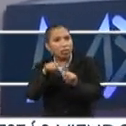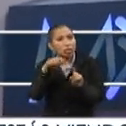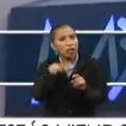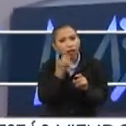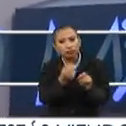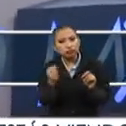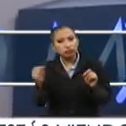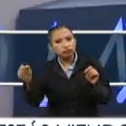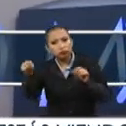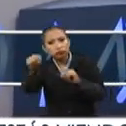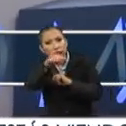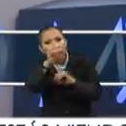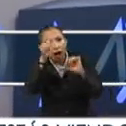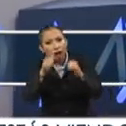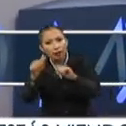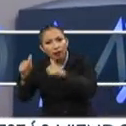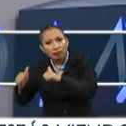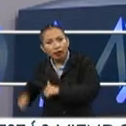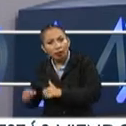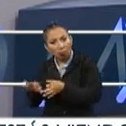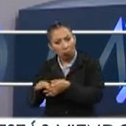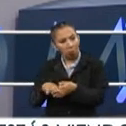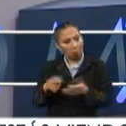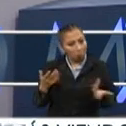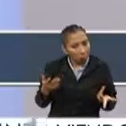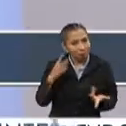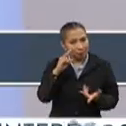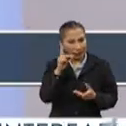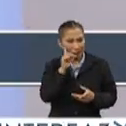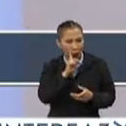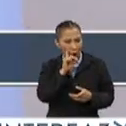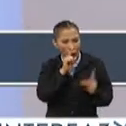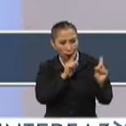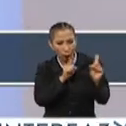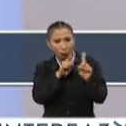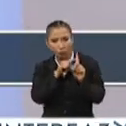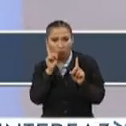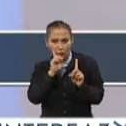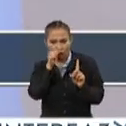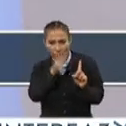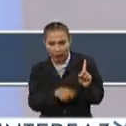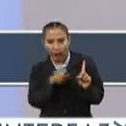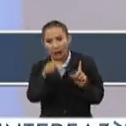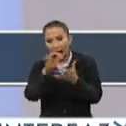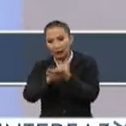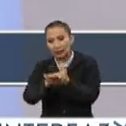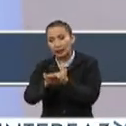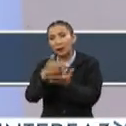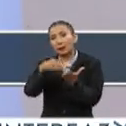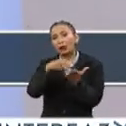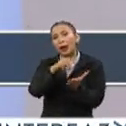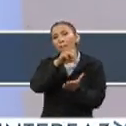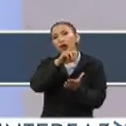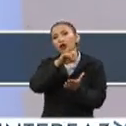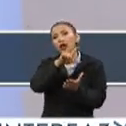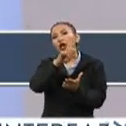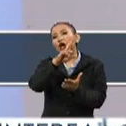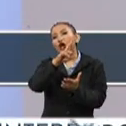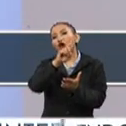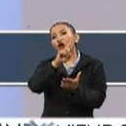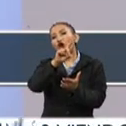las experimenta. Yo creo que además el hecho de tener esta cercanía, bueno, ella estuvo casada con el pintor Manuel Rodríguez